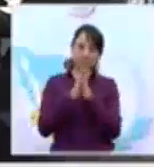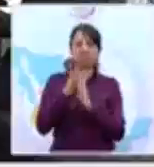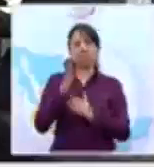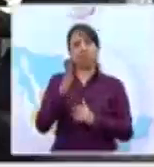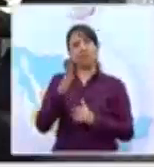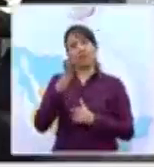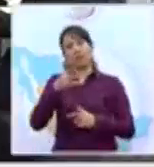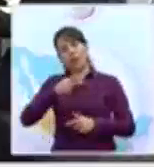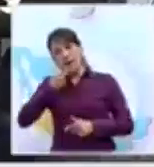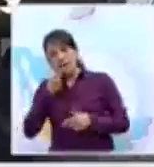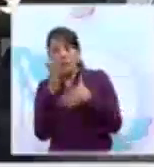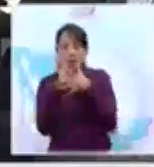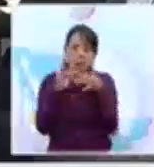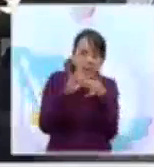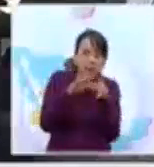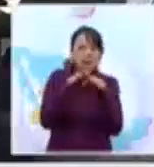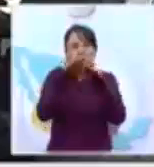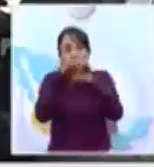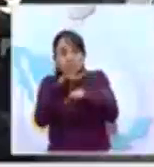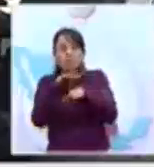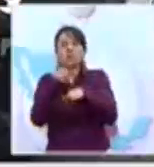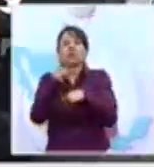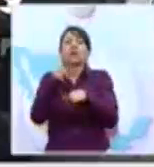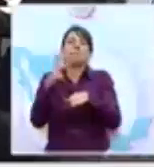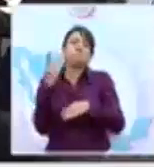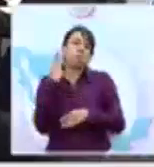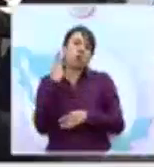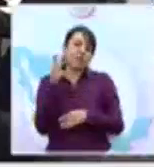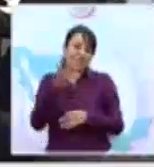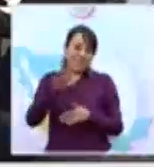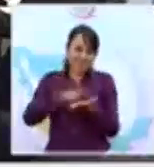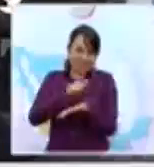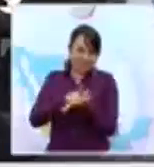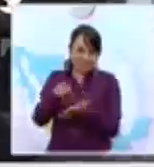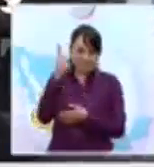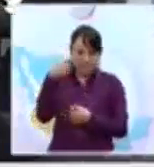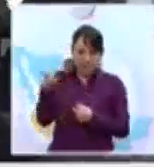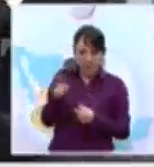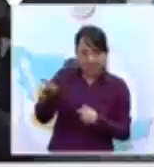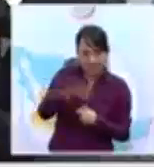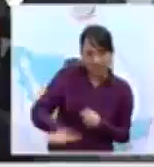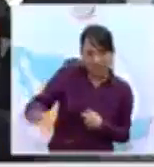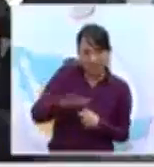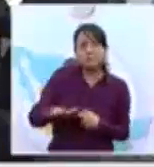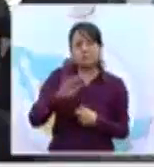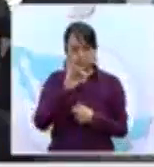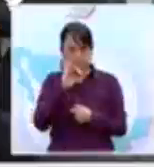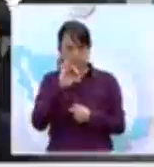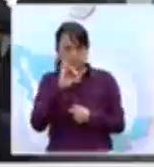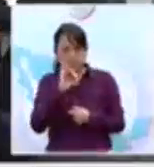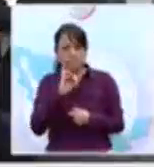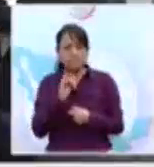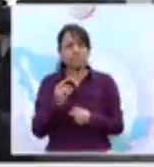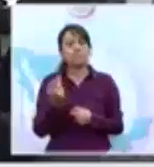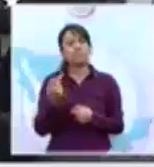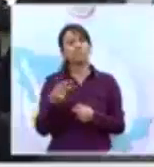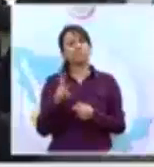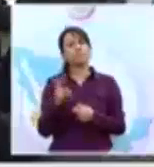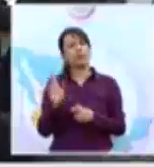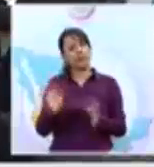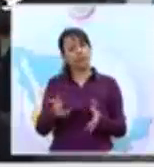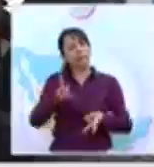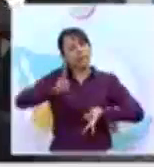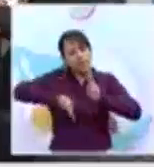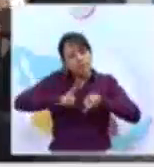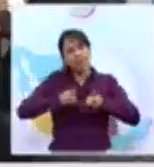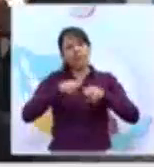pública, pero sí acotando de que en situaciones de emergencia extraordinaria, los terremotos,